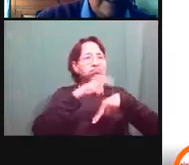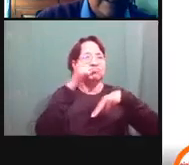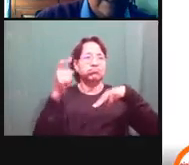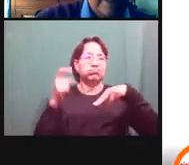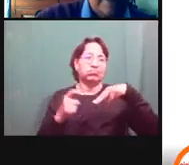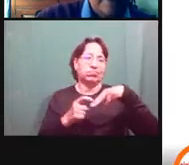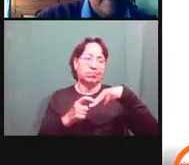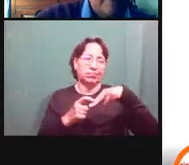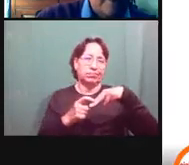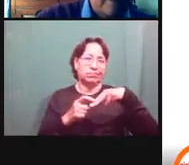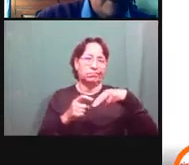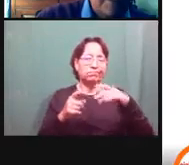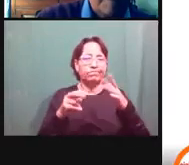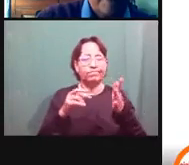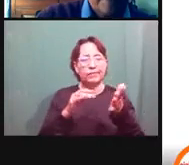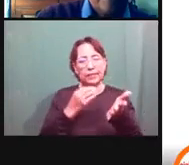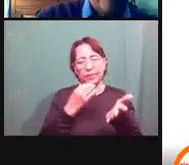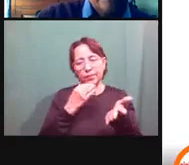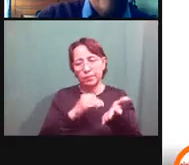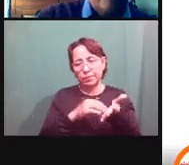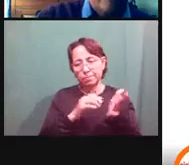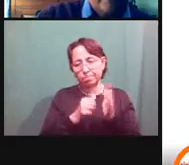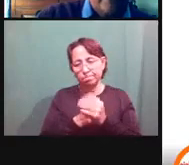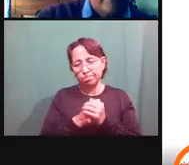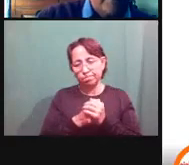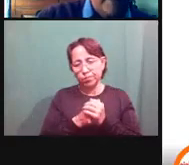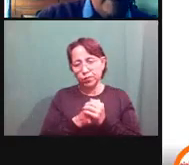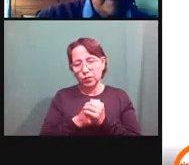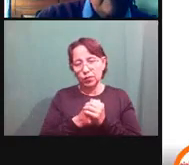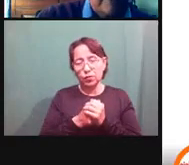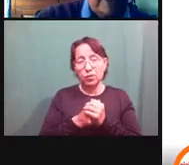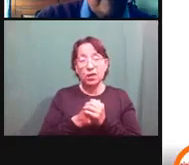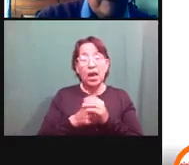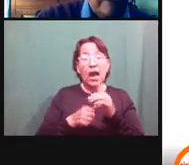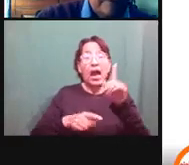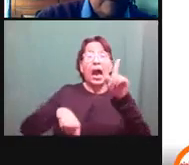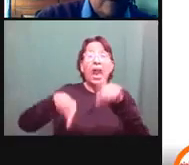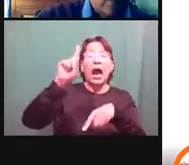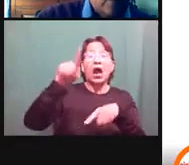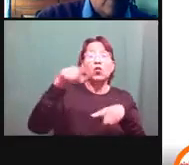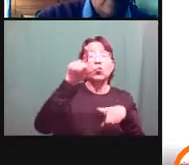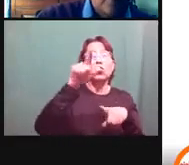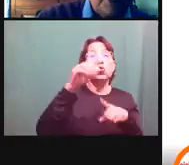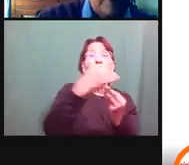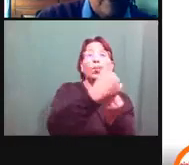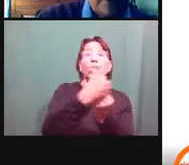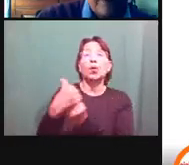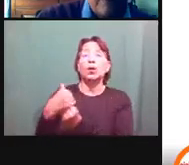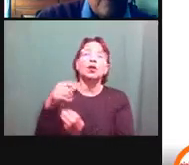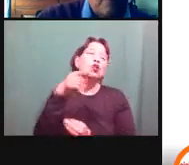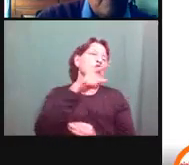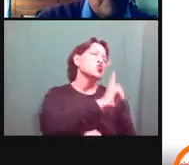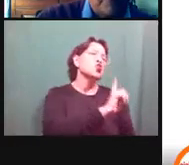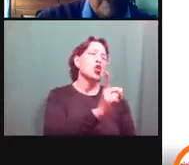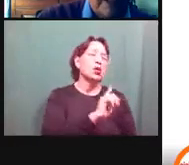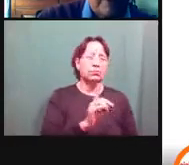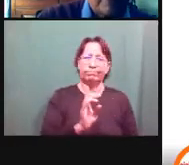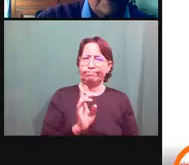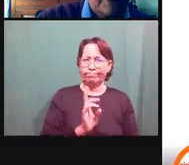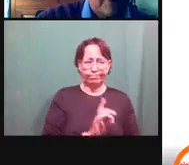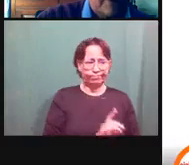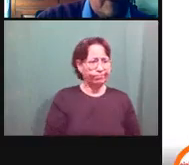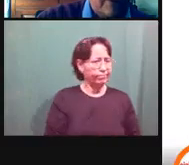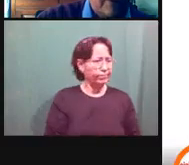integral. Es decir, no podemos proteger una parte y otra no, o un sector de un monumento sí y